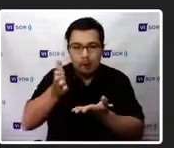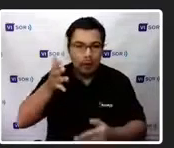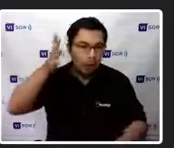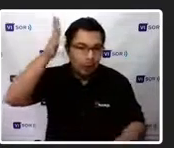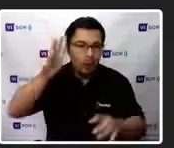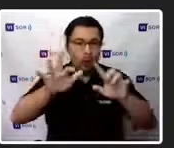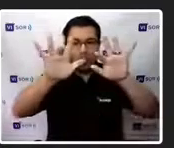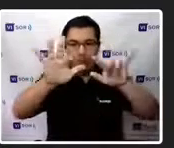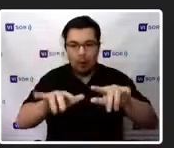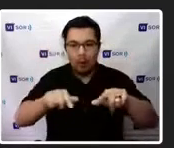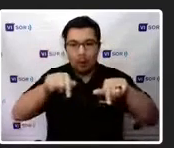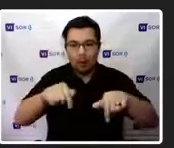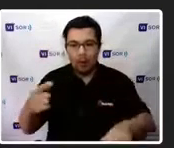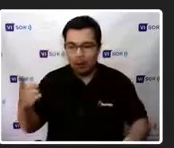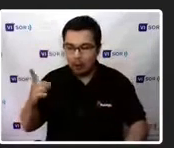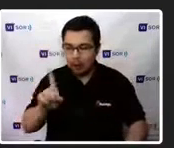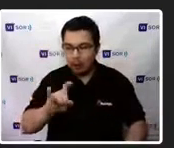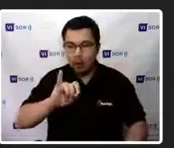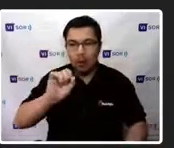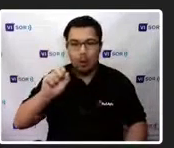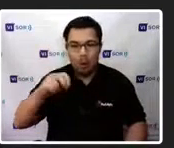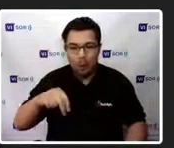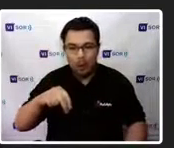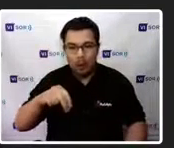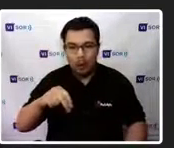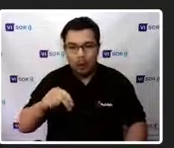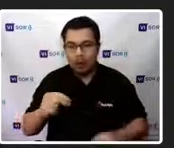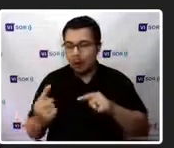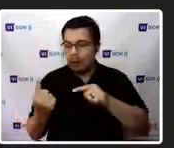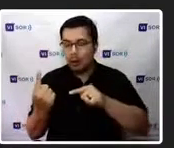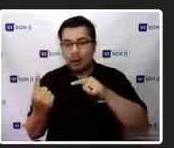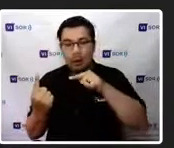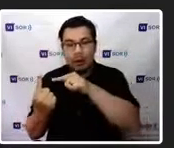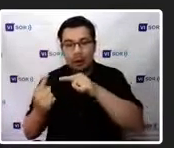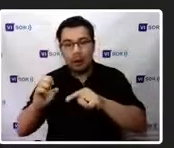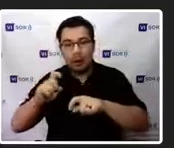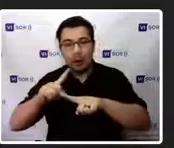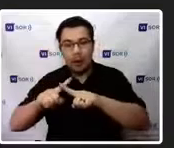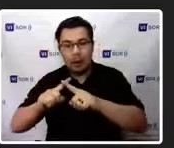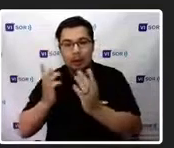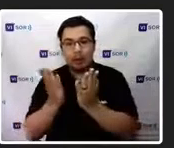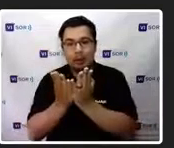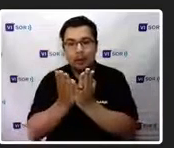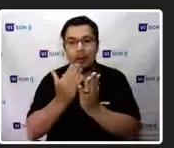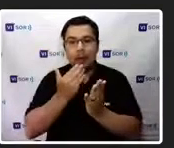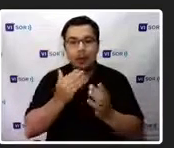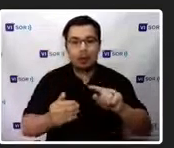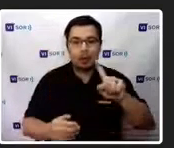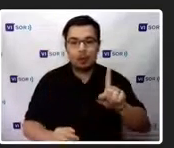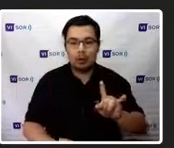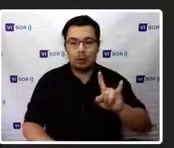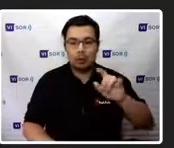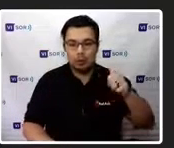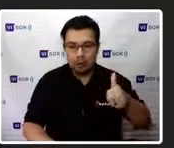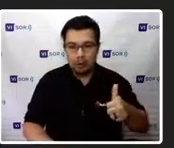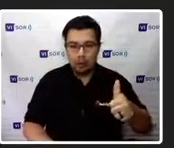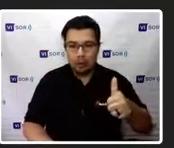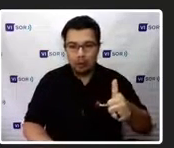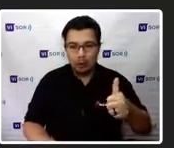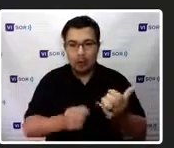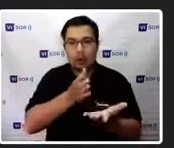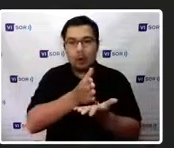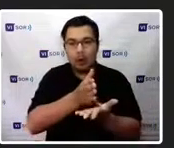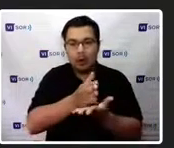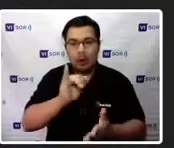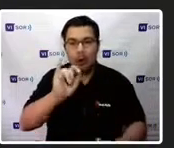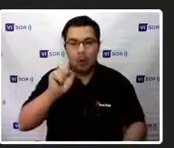Juan Mondragón, uno de nuestros exalumnos, y también nuestro director, subdirector de la escuela, que es Juan López, con los cuales, ¿no es cierto?, queremos que